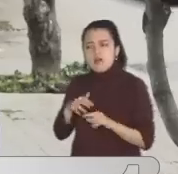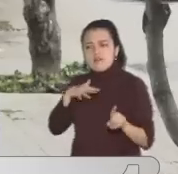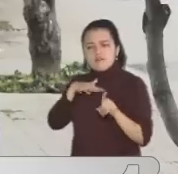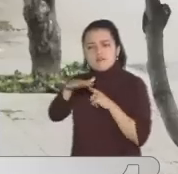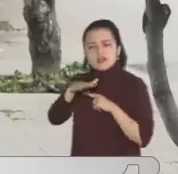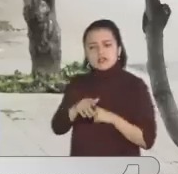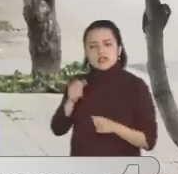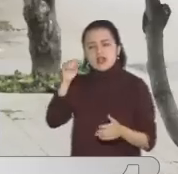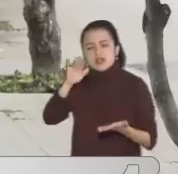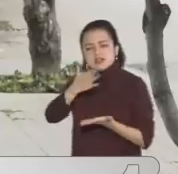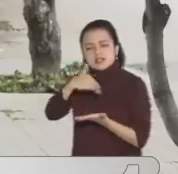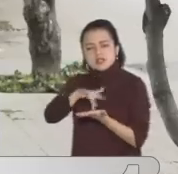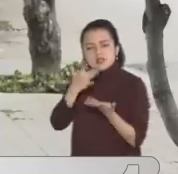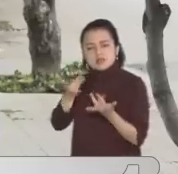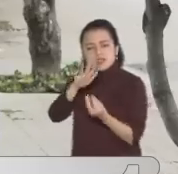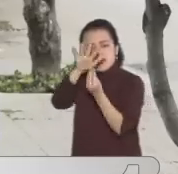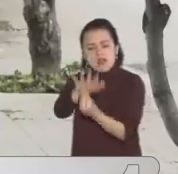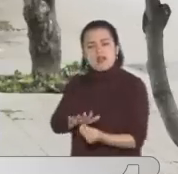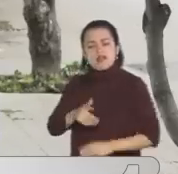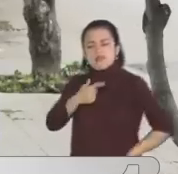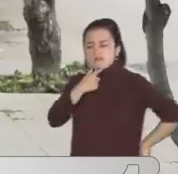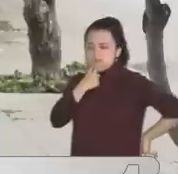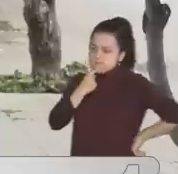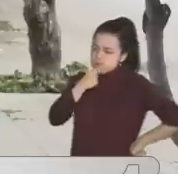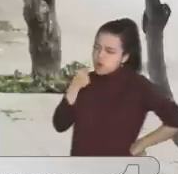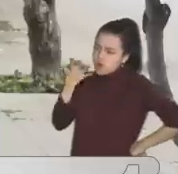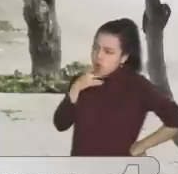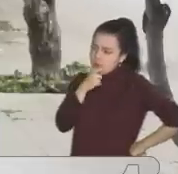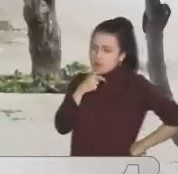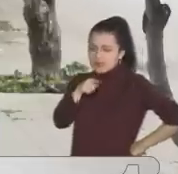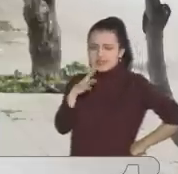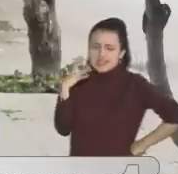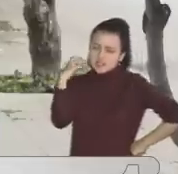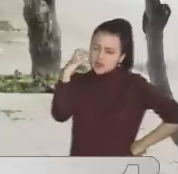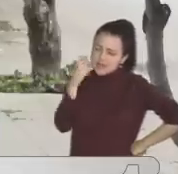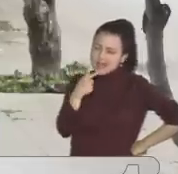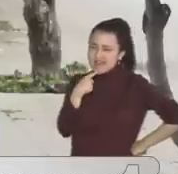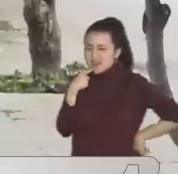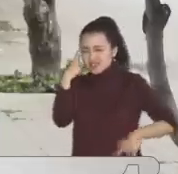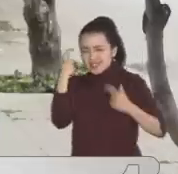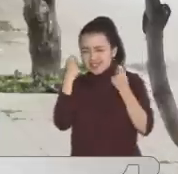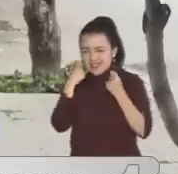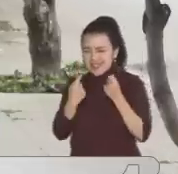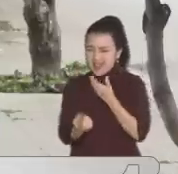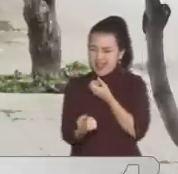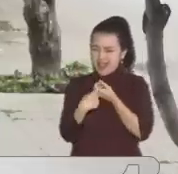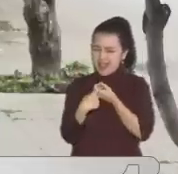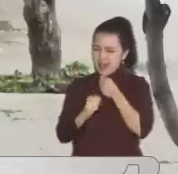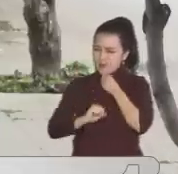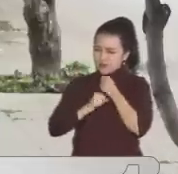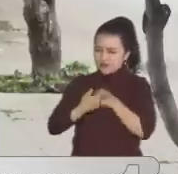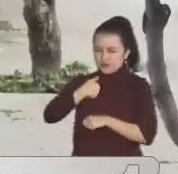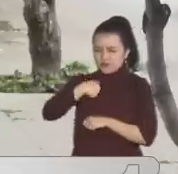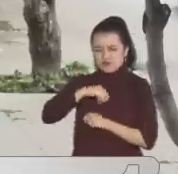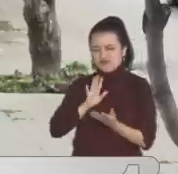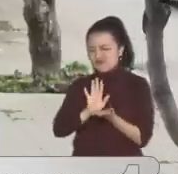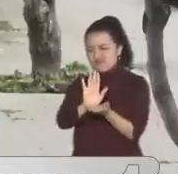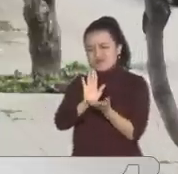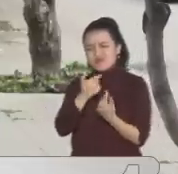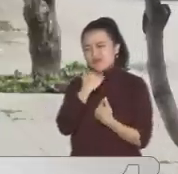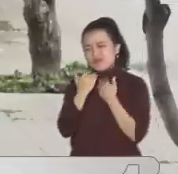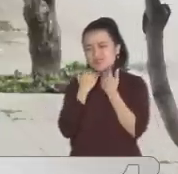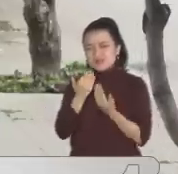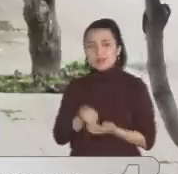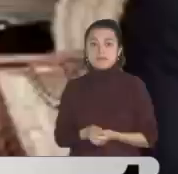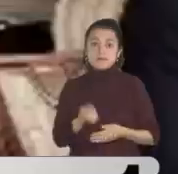la coalición Centro Esperanza, de la cual hacía parte Sergio Fajardo, Alejandro Gaviria, Juan Fernando Cristo, Jorge Enrique Robledo, Carlos Amaya, entre